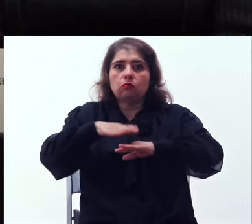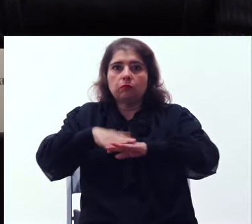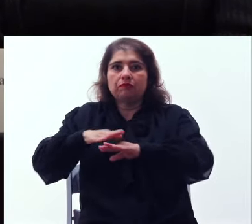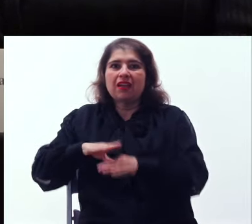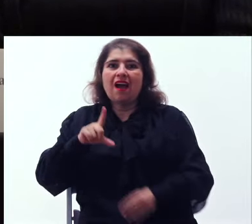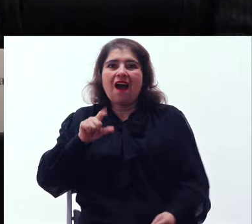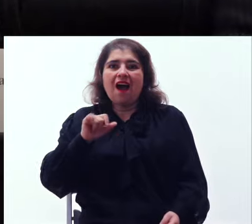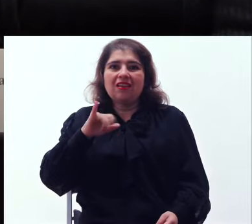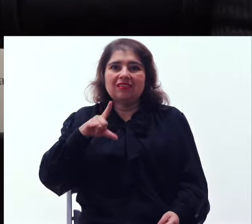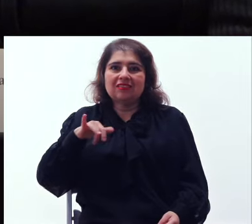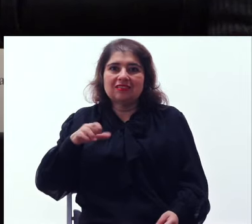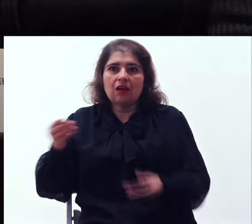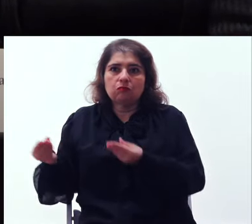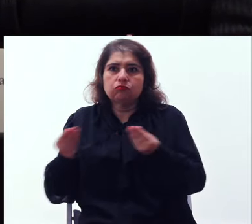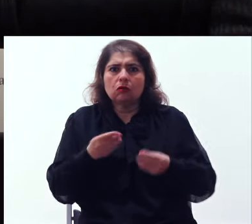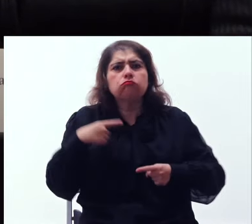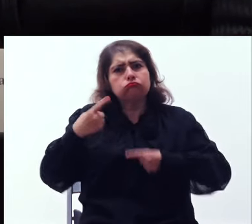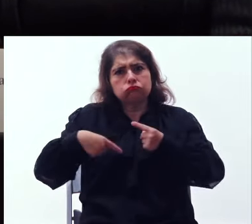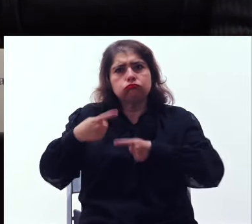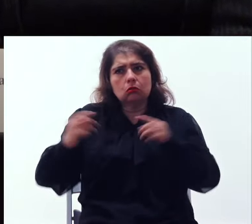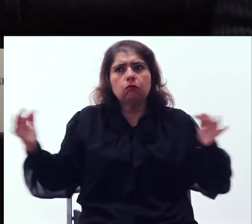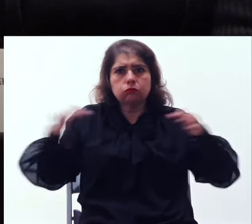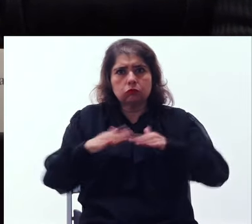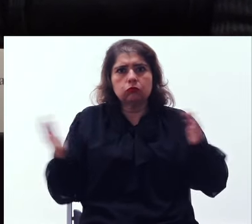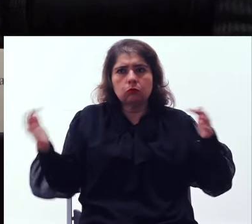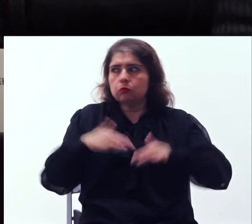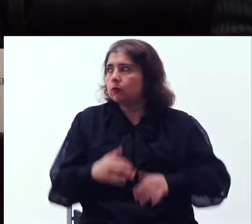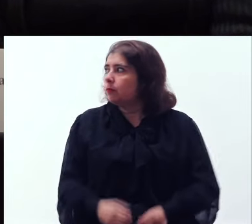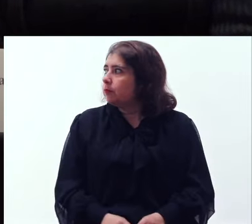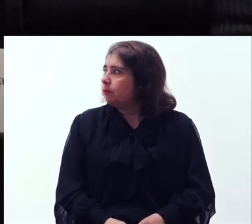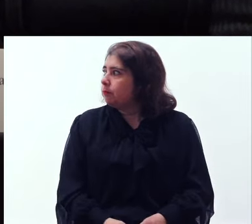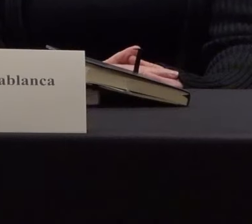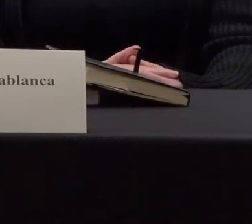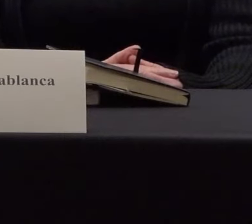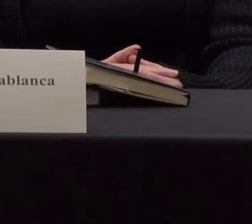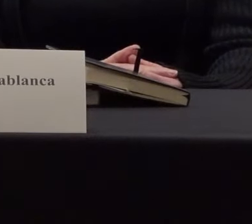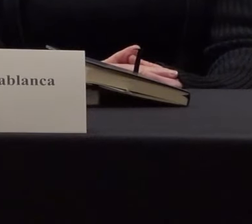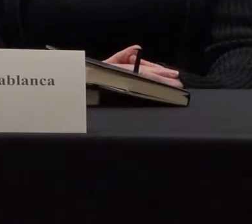las películas que se conseguía la Alicia. Hicimos varias sesiones.